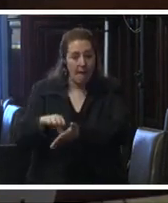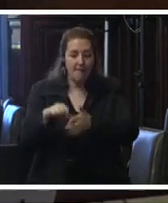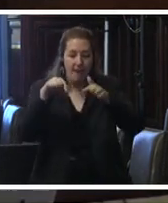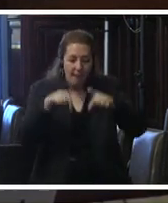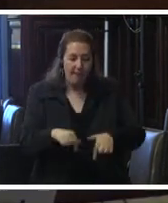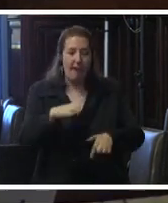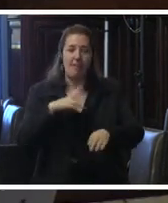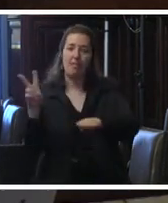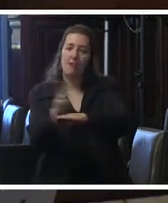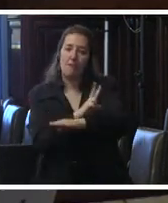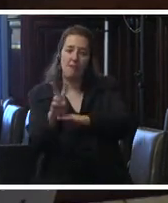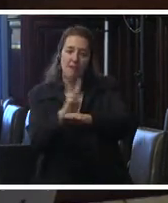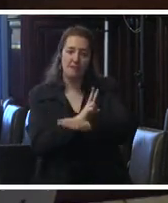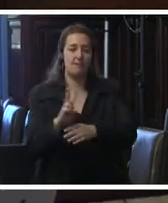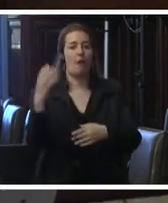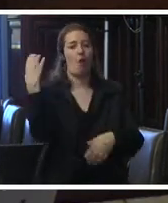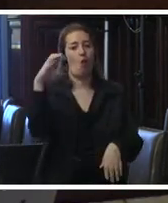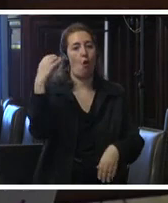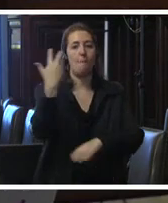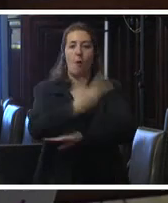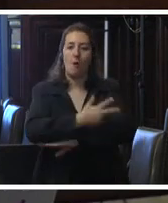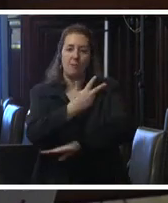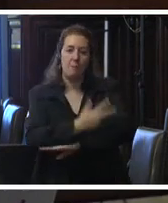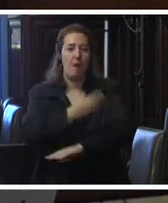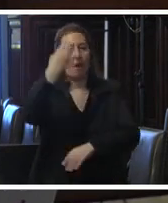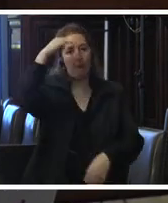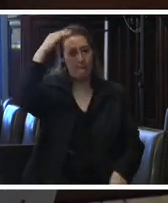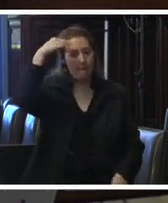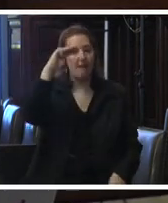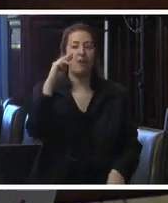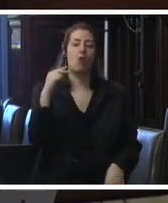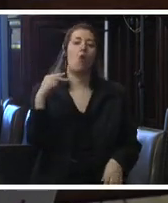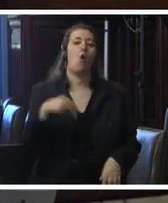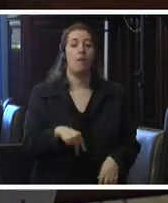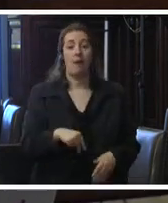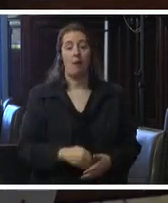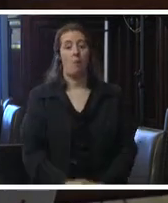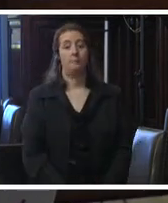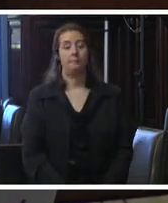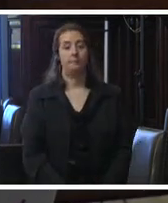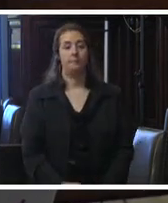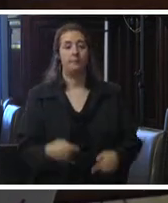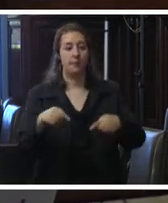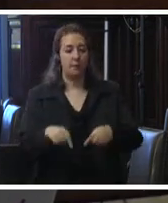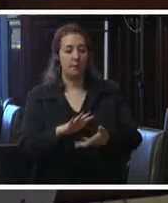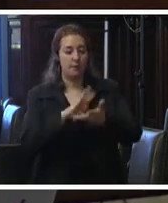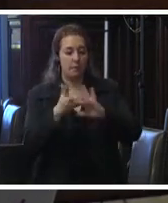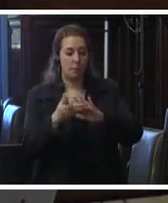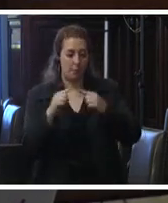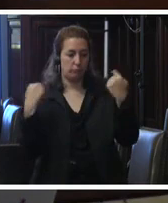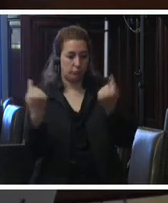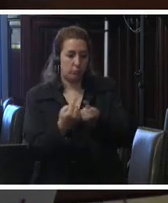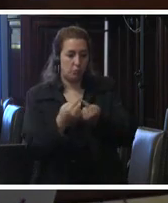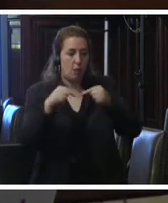presente, países como Colombia, Guatemala, México, Nicaragua, etcétera. En ese sentido, nosotros